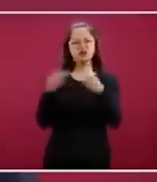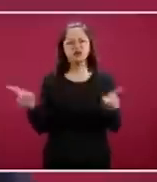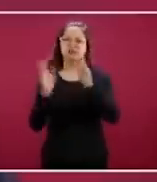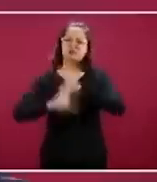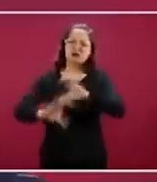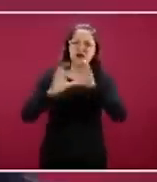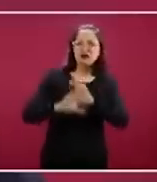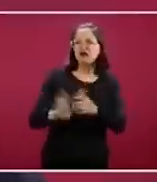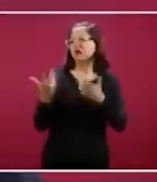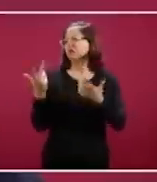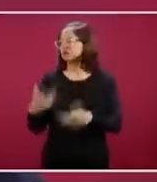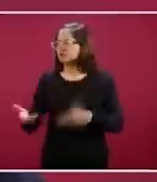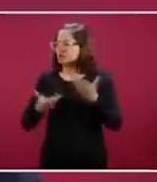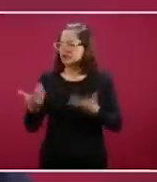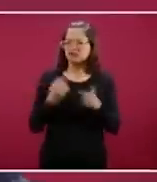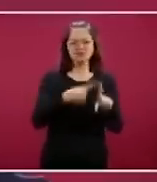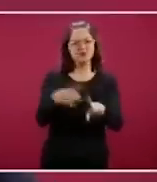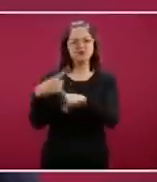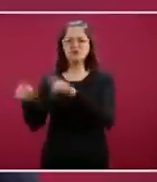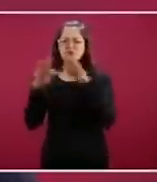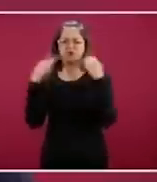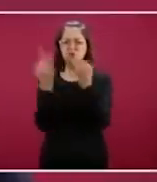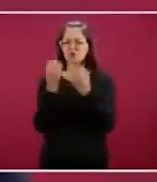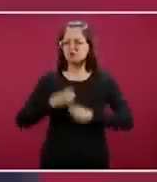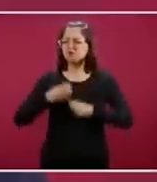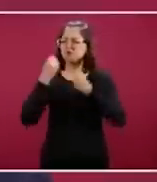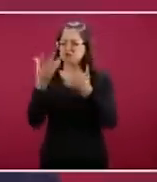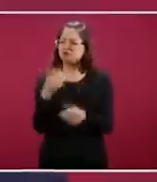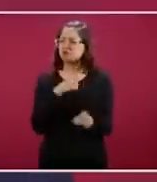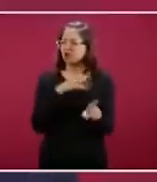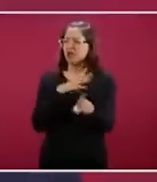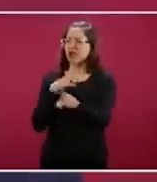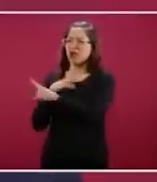cuestionando nada, estoy